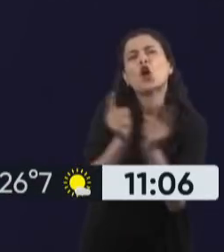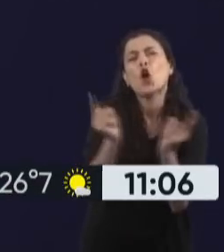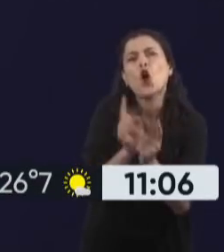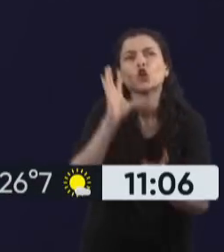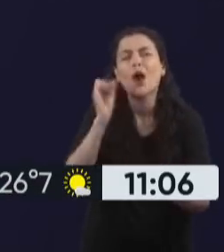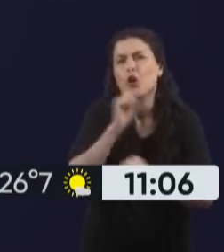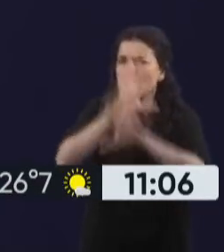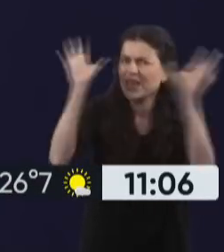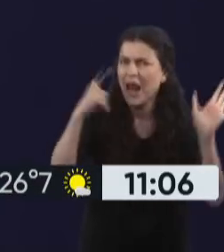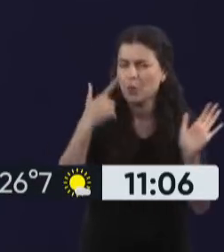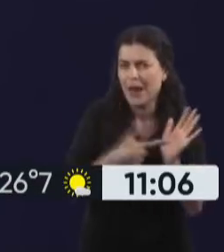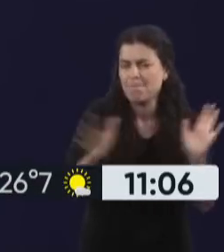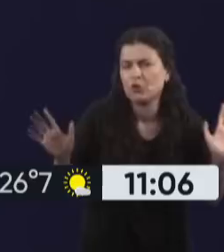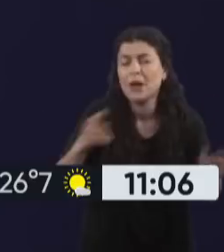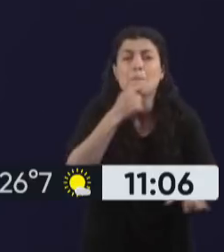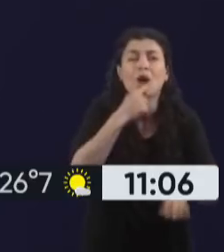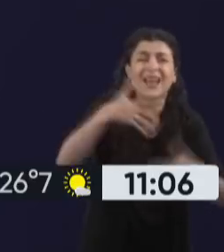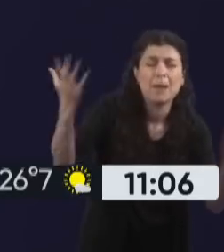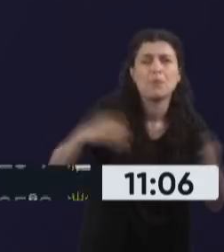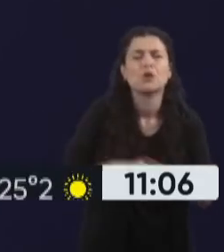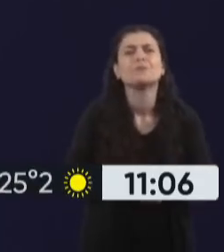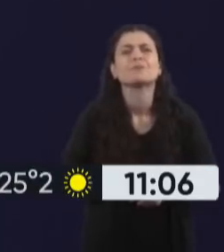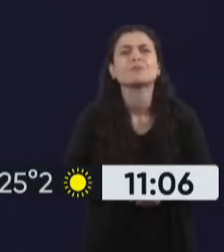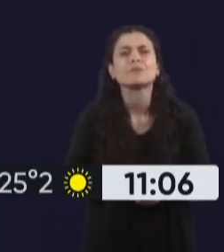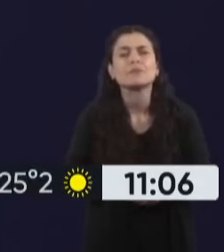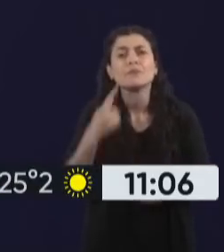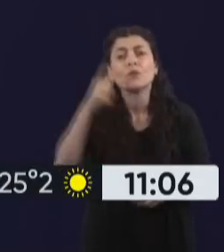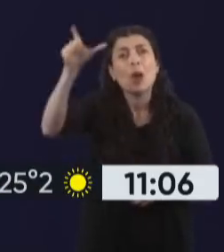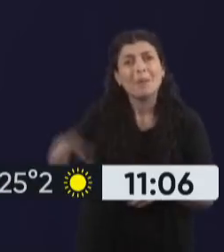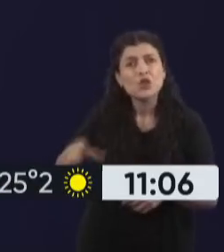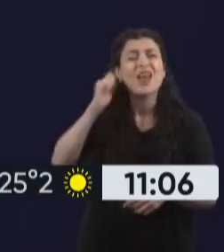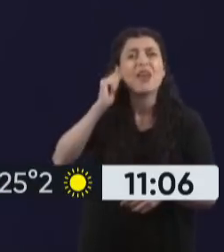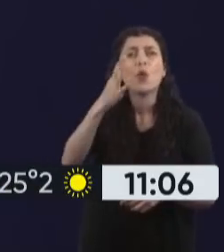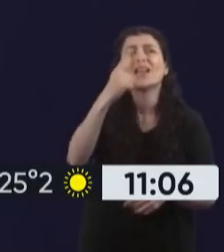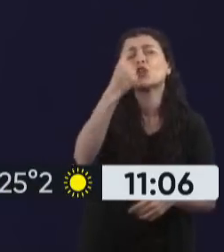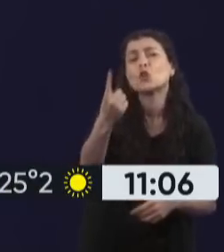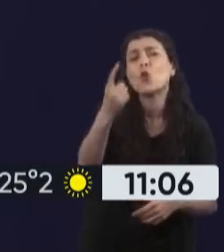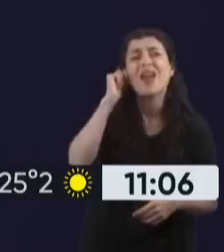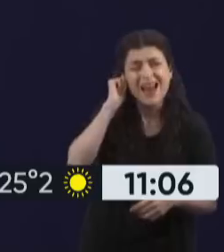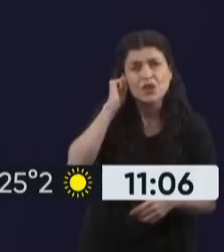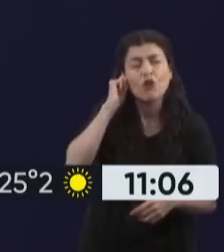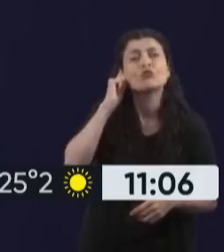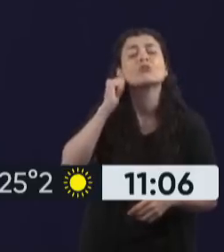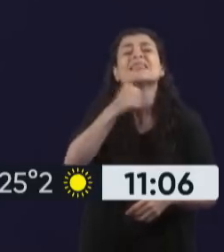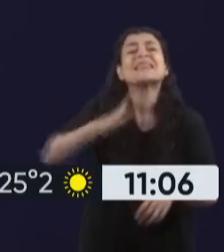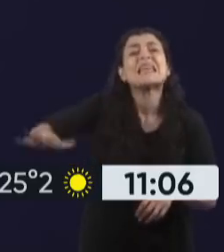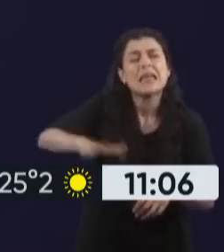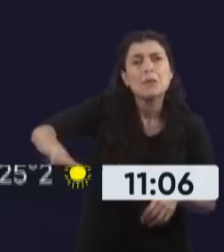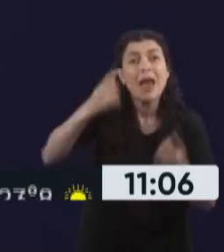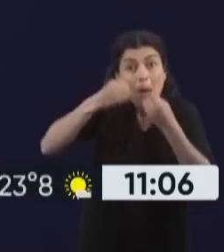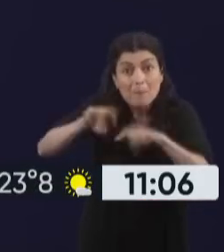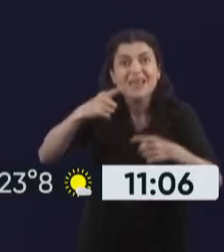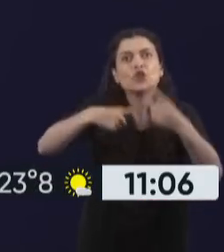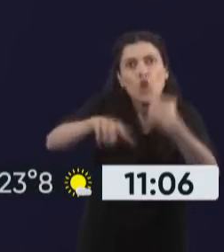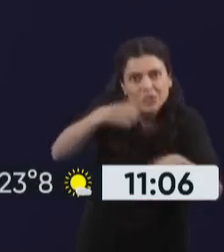ocurría, hay algunos ejemplos. Por ejemplo, hay un hombre de 41 años de Quilmes que al iniciar el trámite para